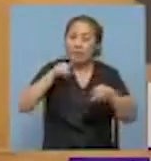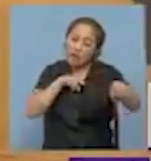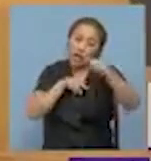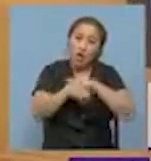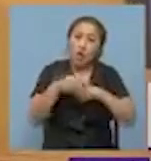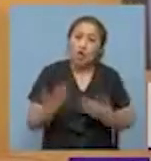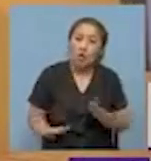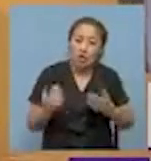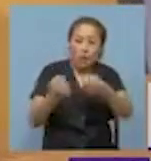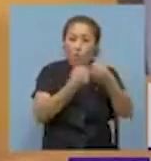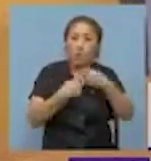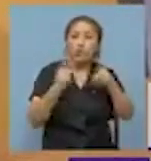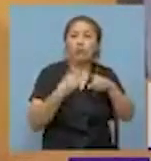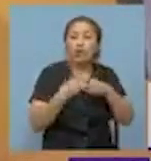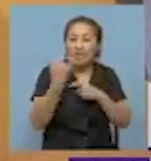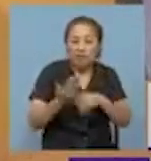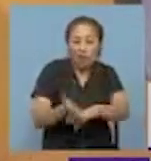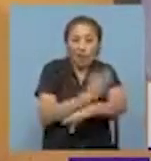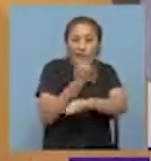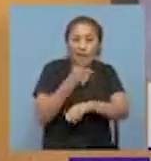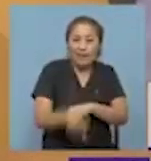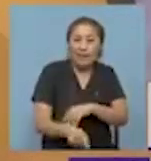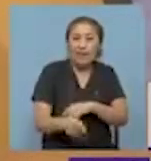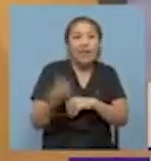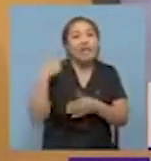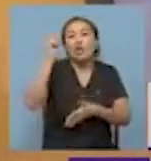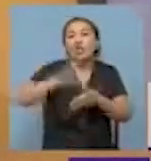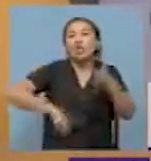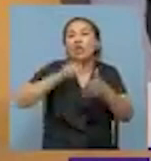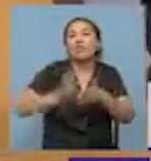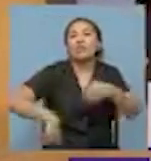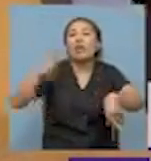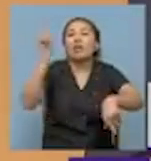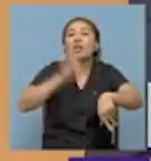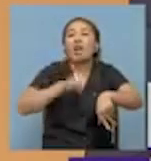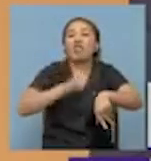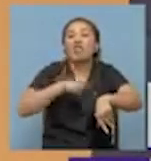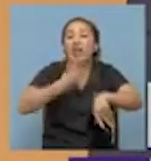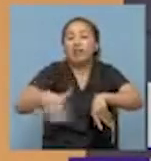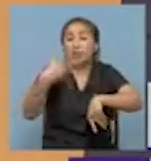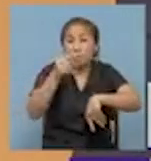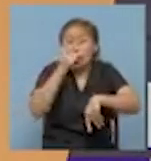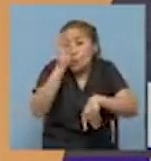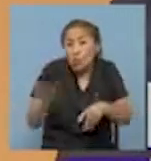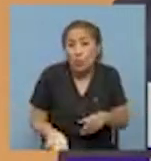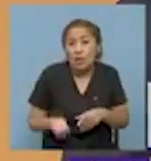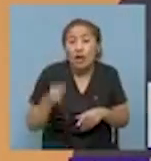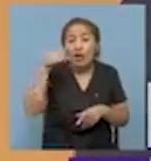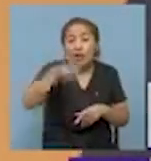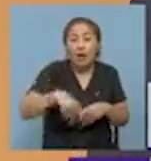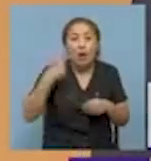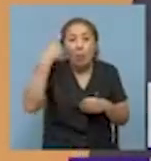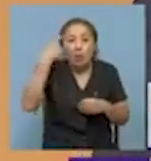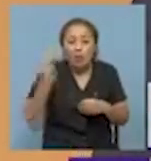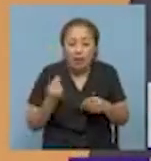una a un acuerdo político que había habido de que no se iba a firmar dictamen en esta sesión de comisiones y por qué